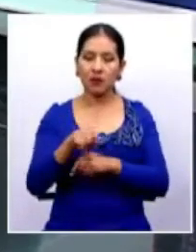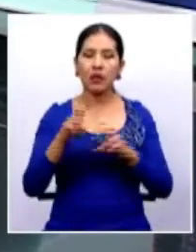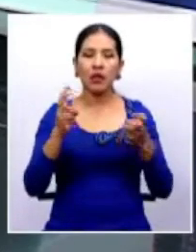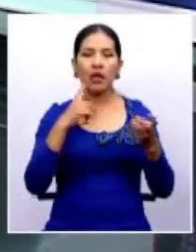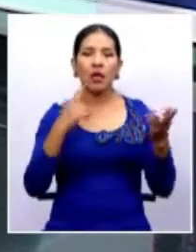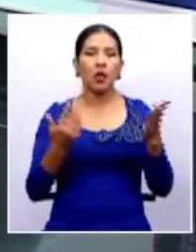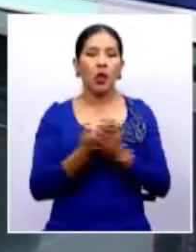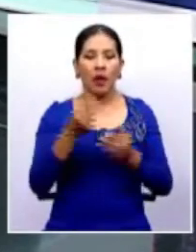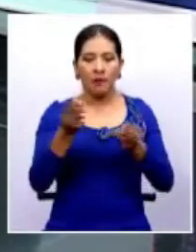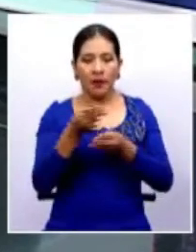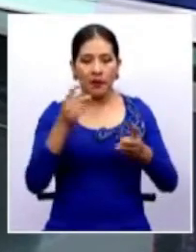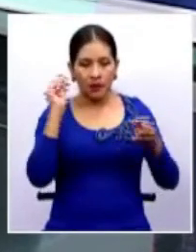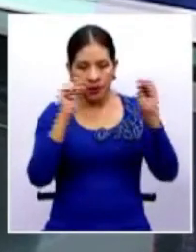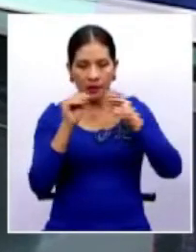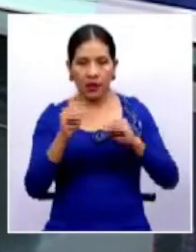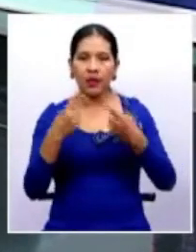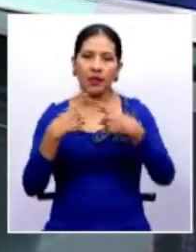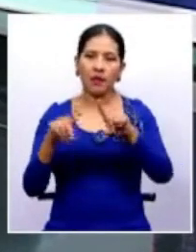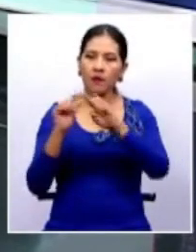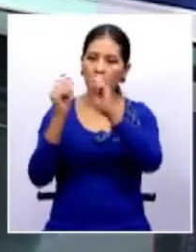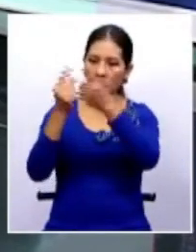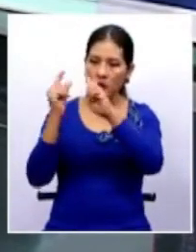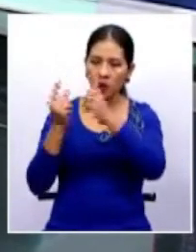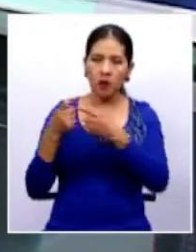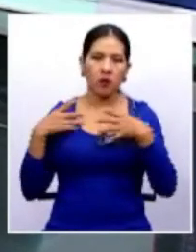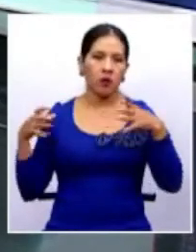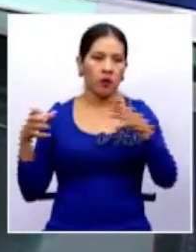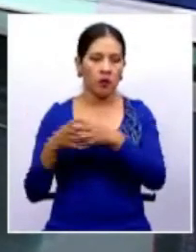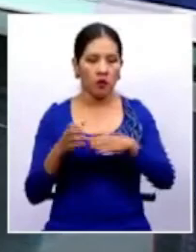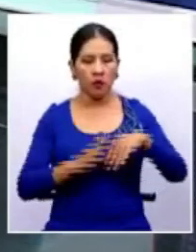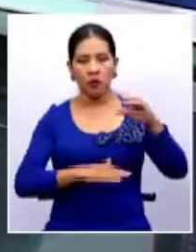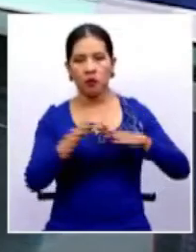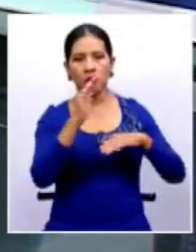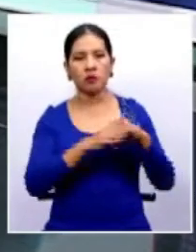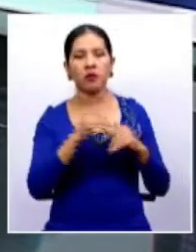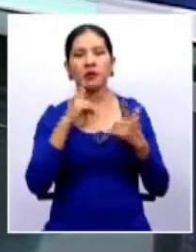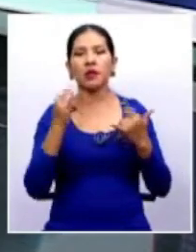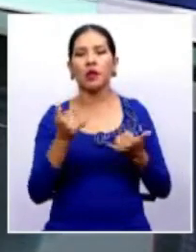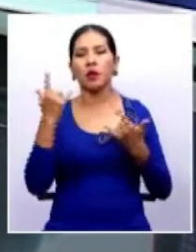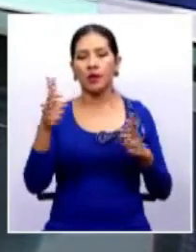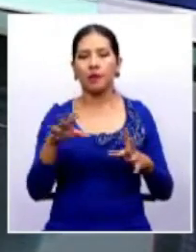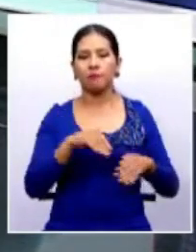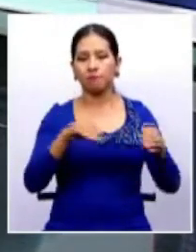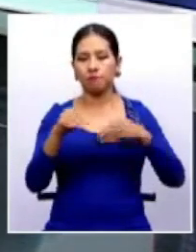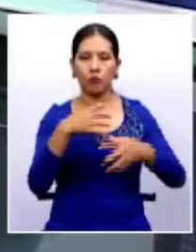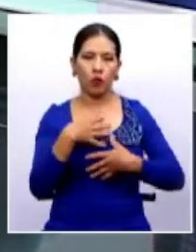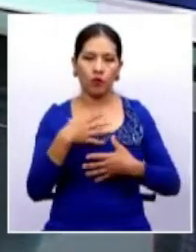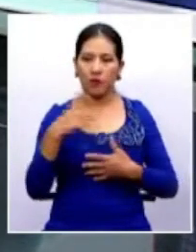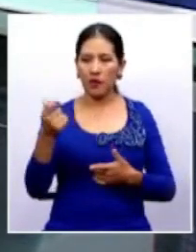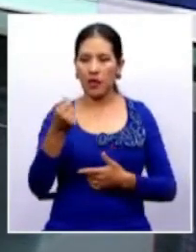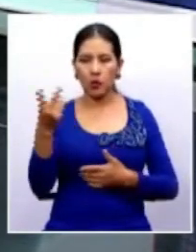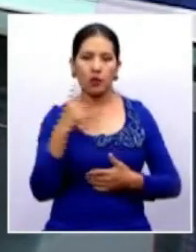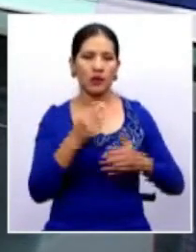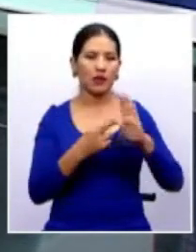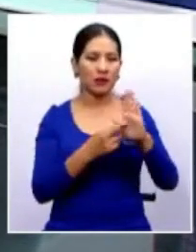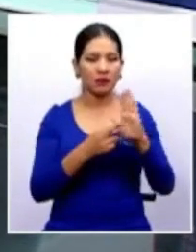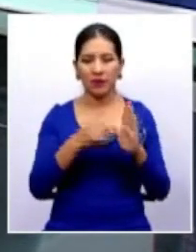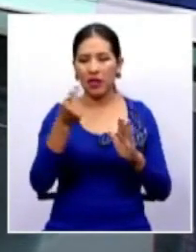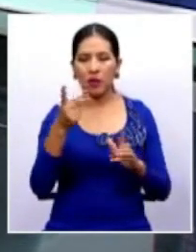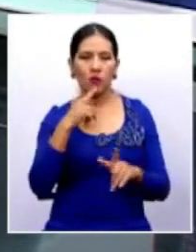por diferentes sectores este sector que se está movilizando ya sean representantes ya sean otras personas